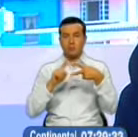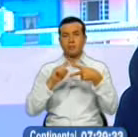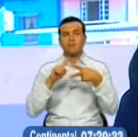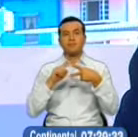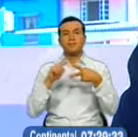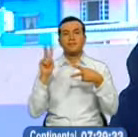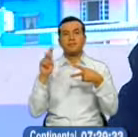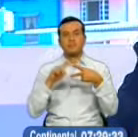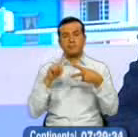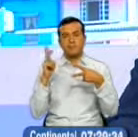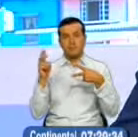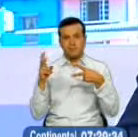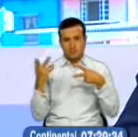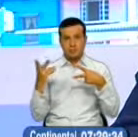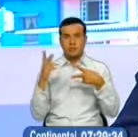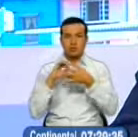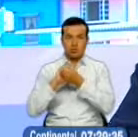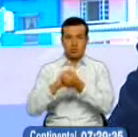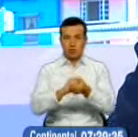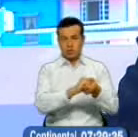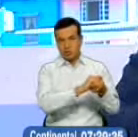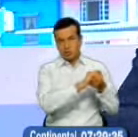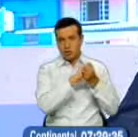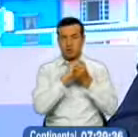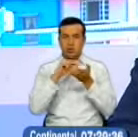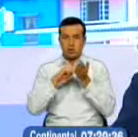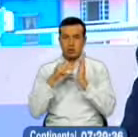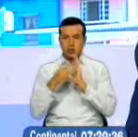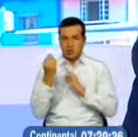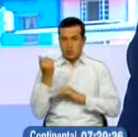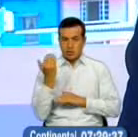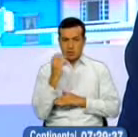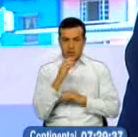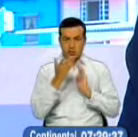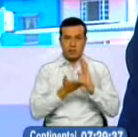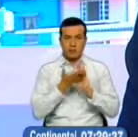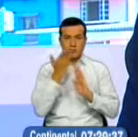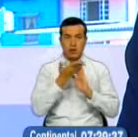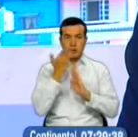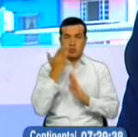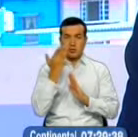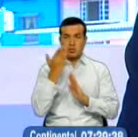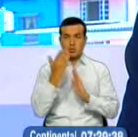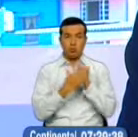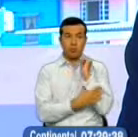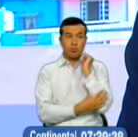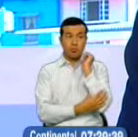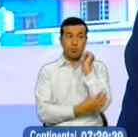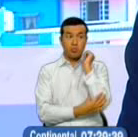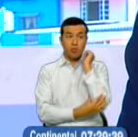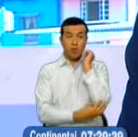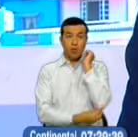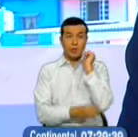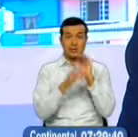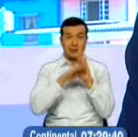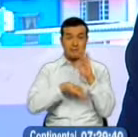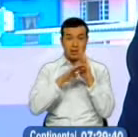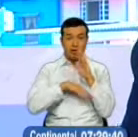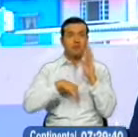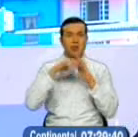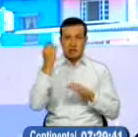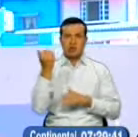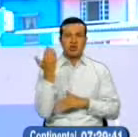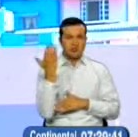componente evidentemente de solidaridad, es decir, reciben más recursos aquellos que reducen más rápidamente necesidades básicas